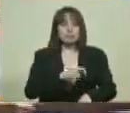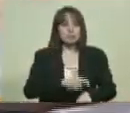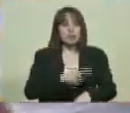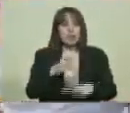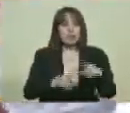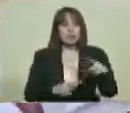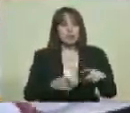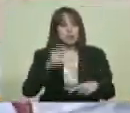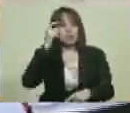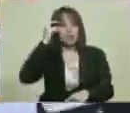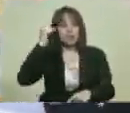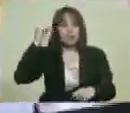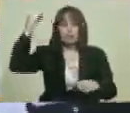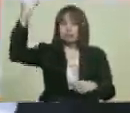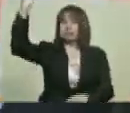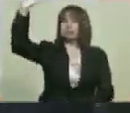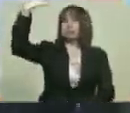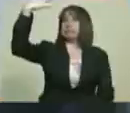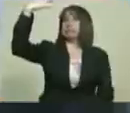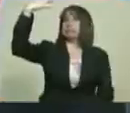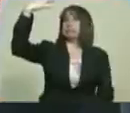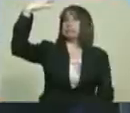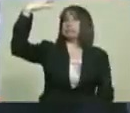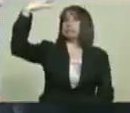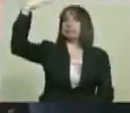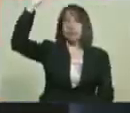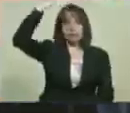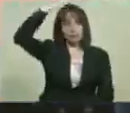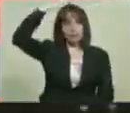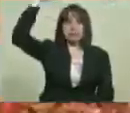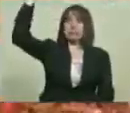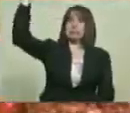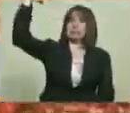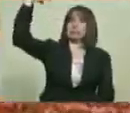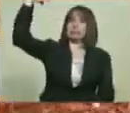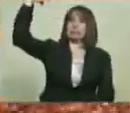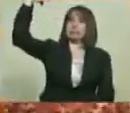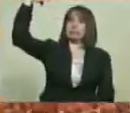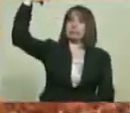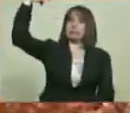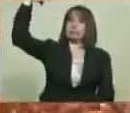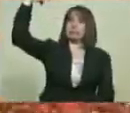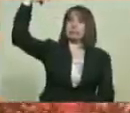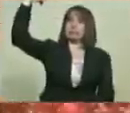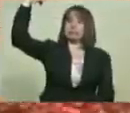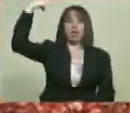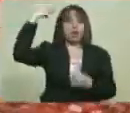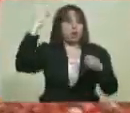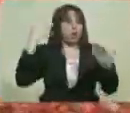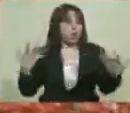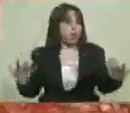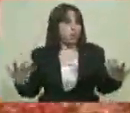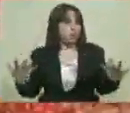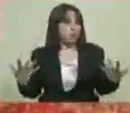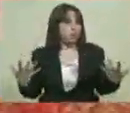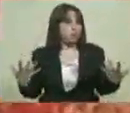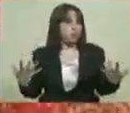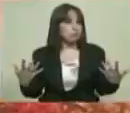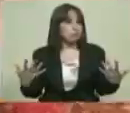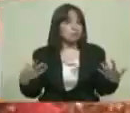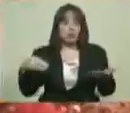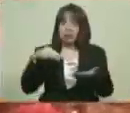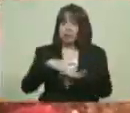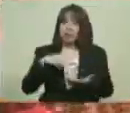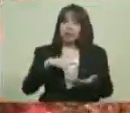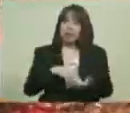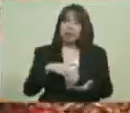pepa de sol aquí al frente, mira, encima de la cabeza. Impresionante. Ahí estamos. El acto de Miranda, ese es